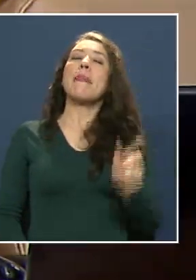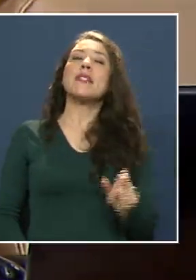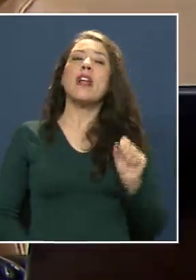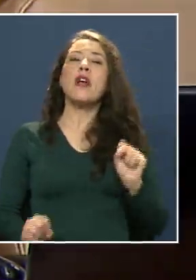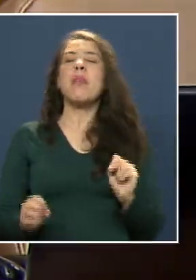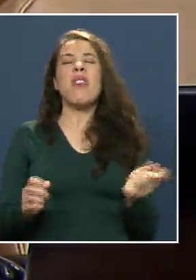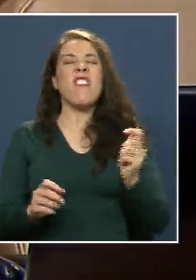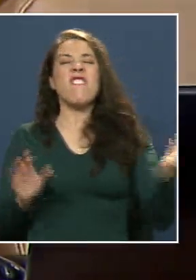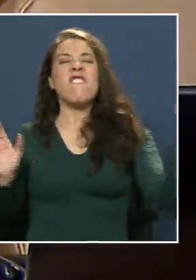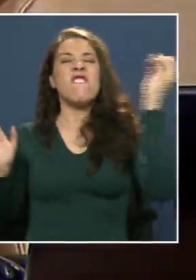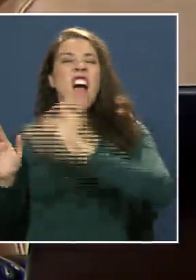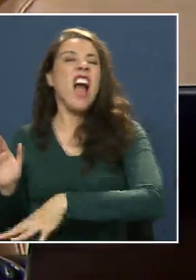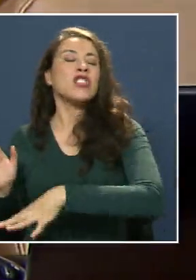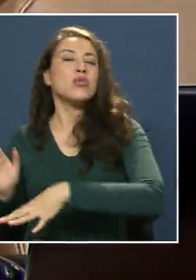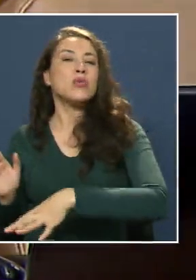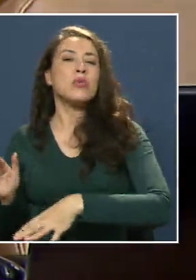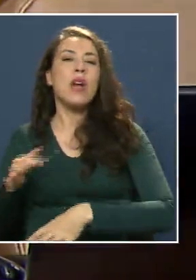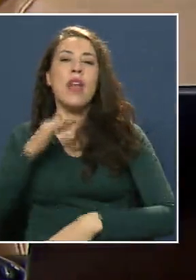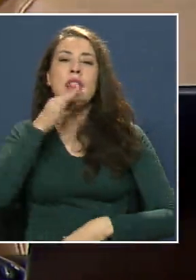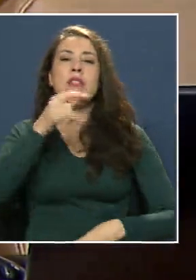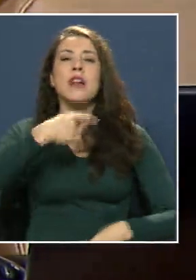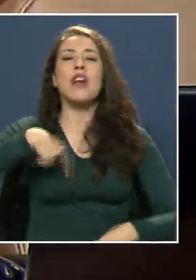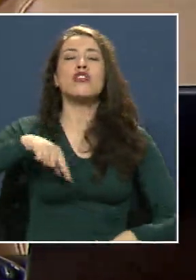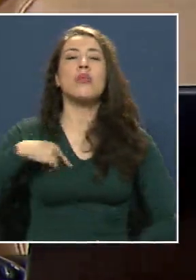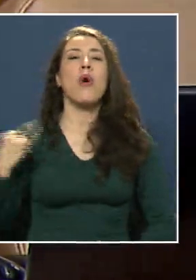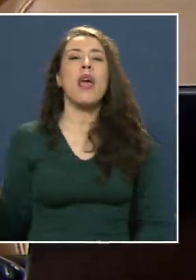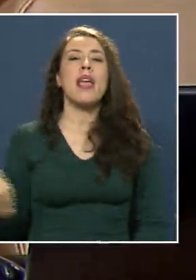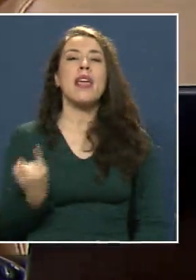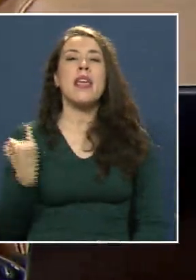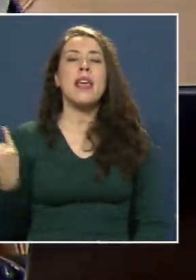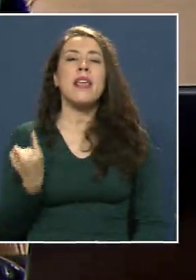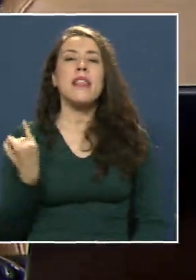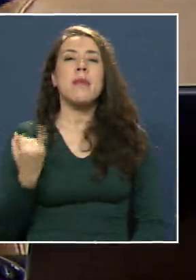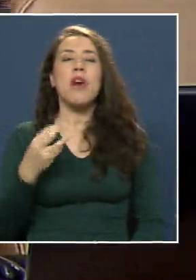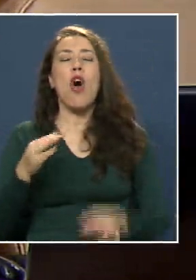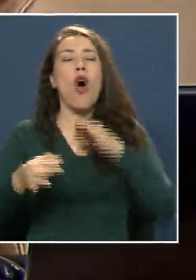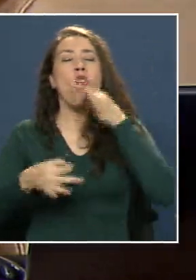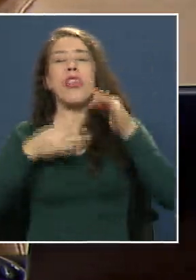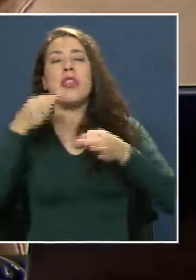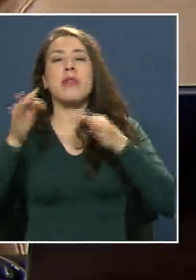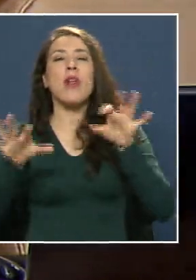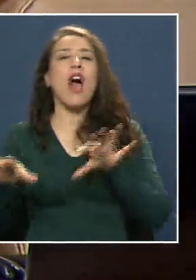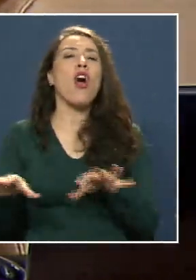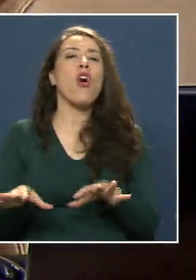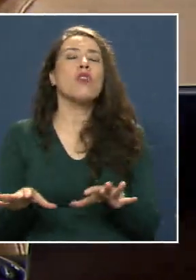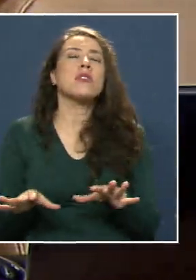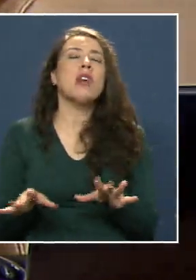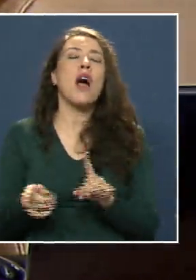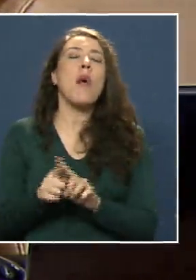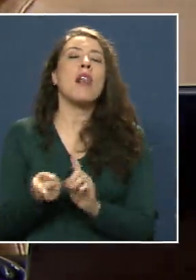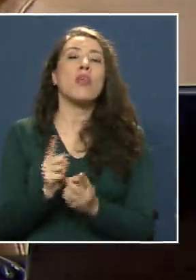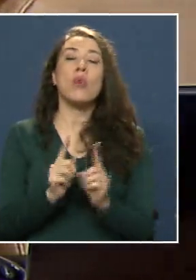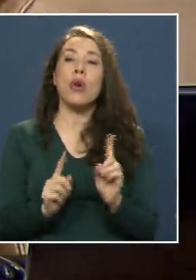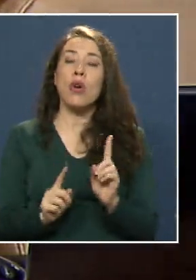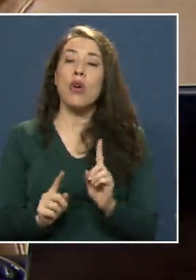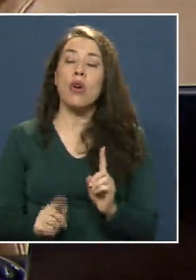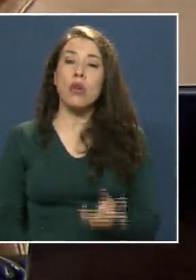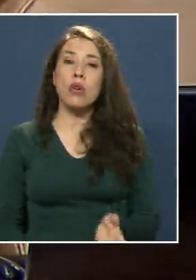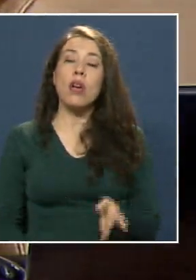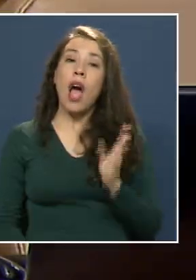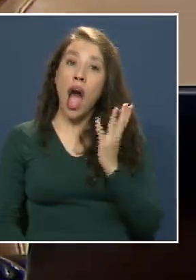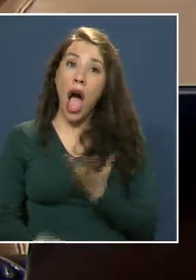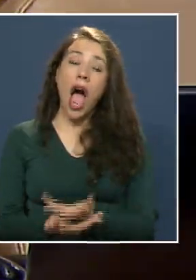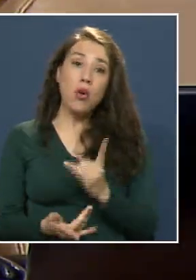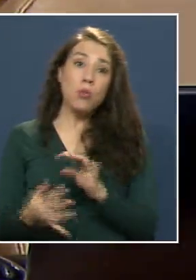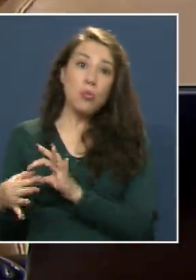tirar al tacho la basura diciendo que somos autónomas o usando una retórica sexy de turno, sino que han tenido razón